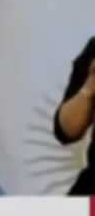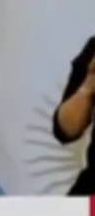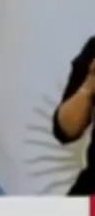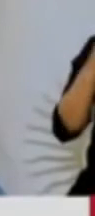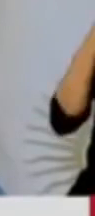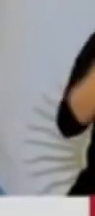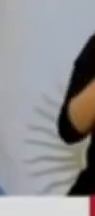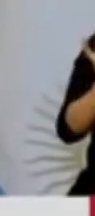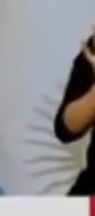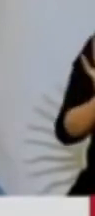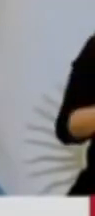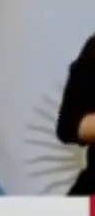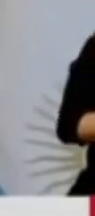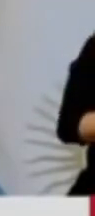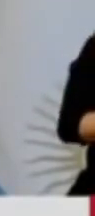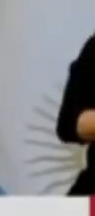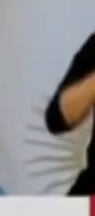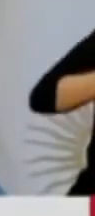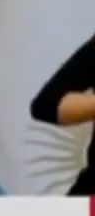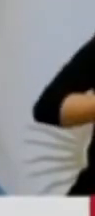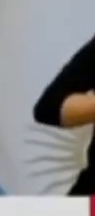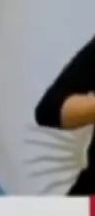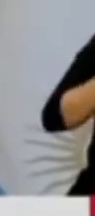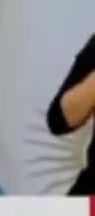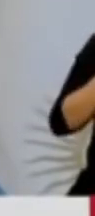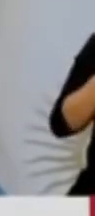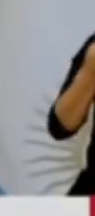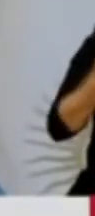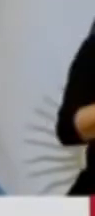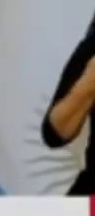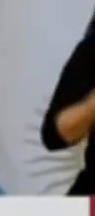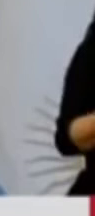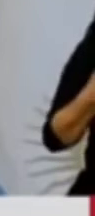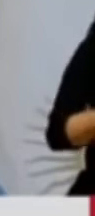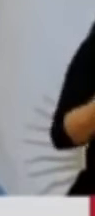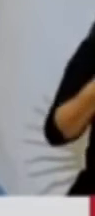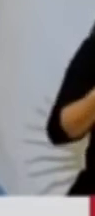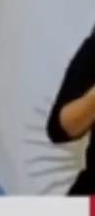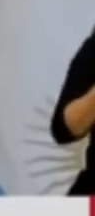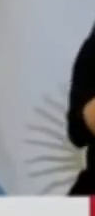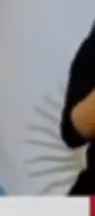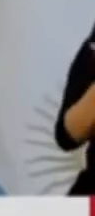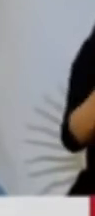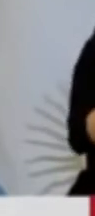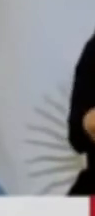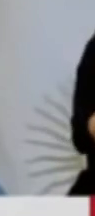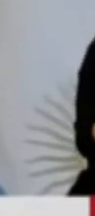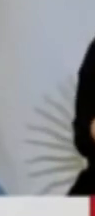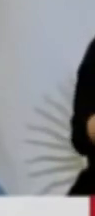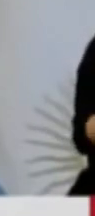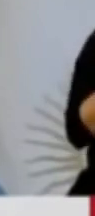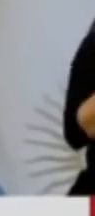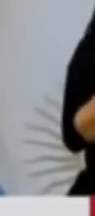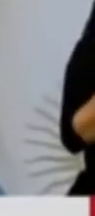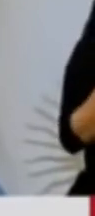dichos fines. Asimismo, tales operaciones de comercio al por menor requieran de un